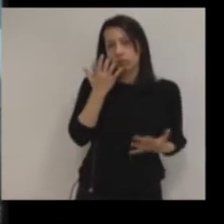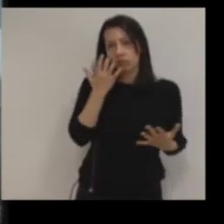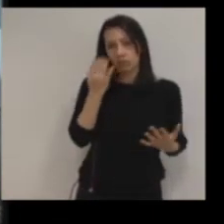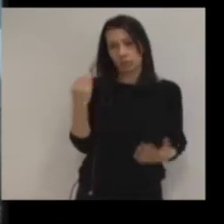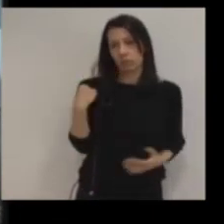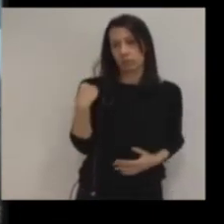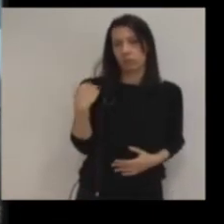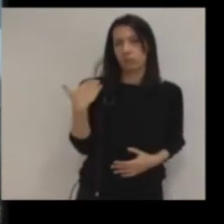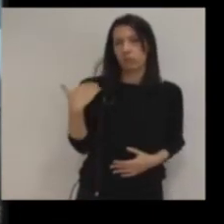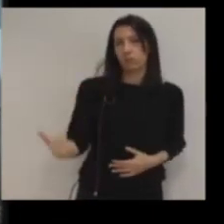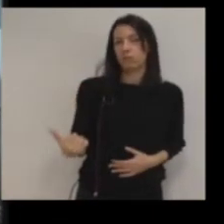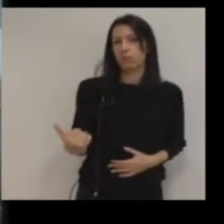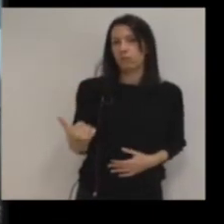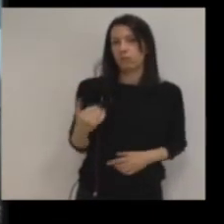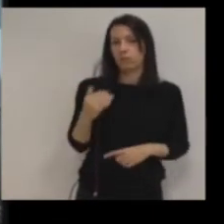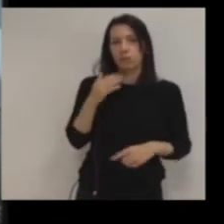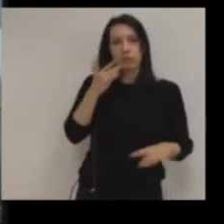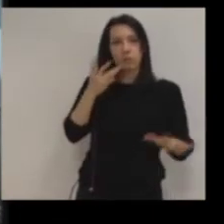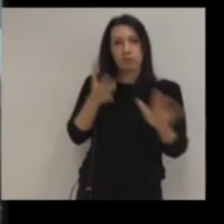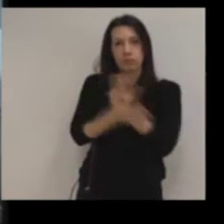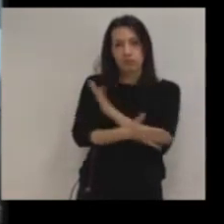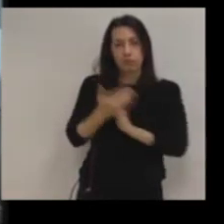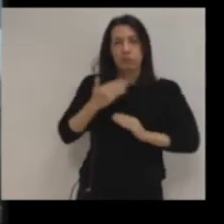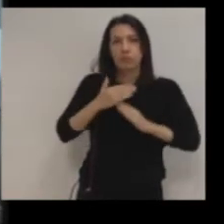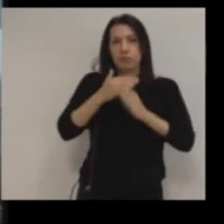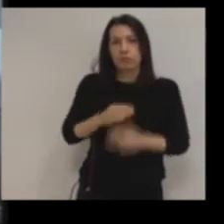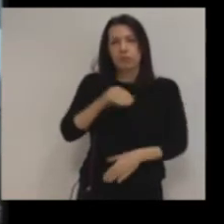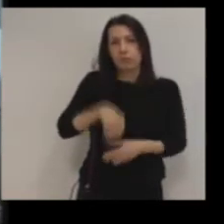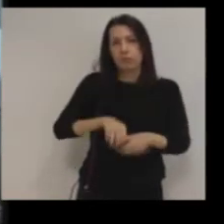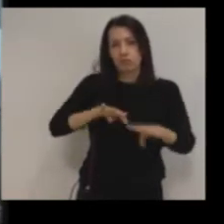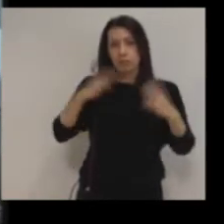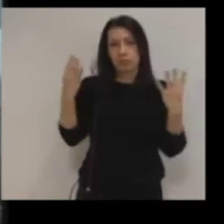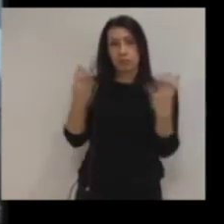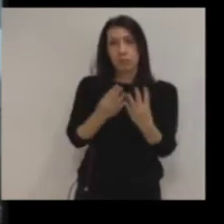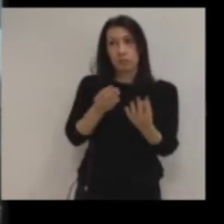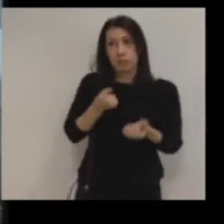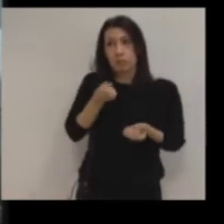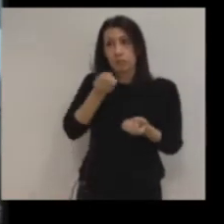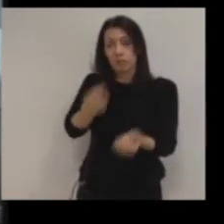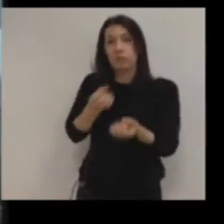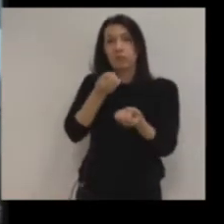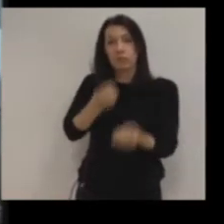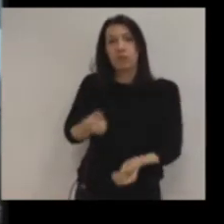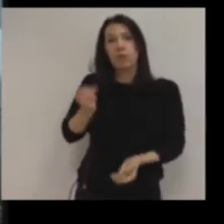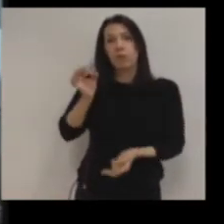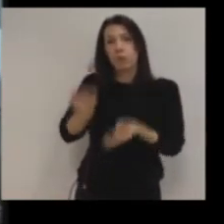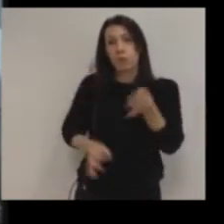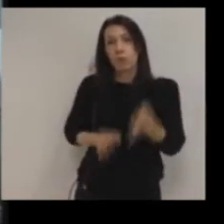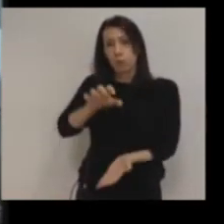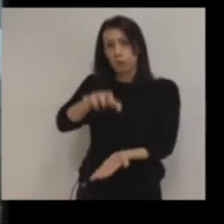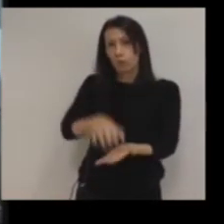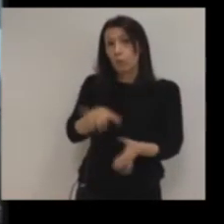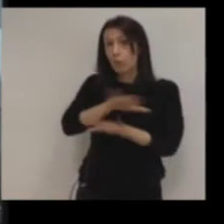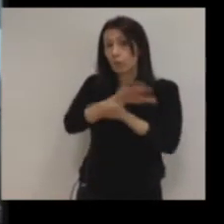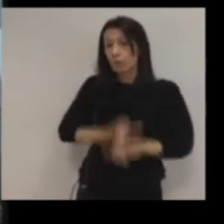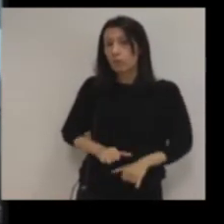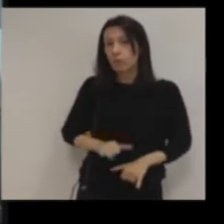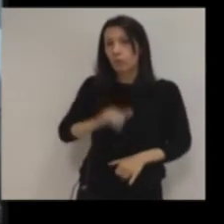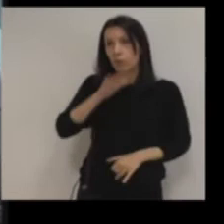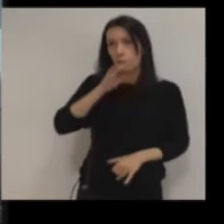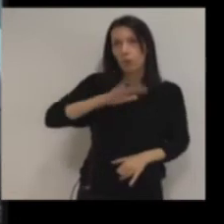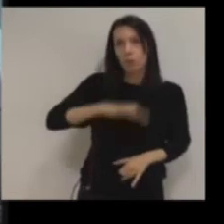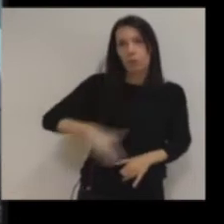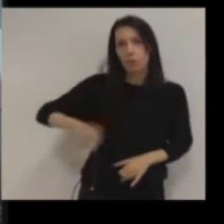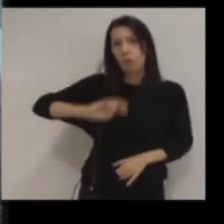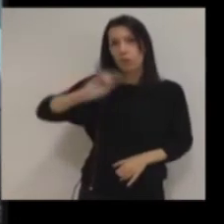del Consejo de un juez que había mandado, porque eso nadie lo sabe, un exhorto a un juzgado de paz, porque el sitio es otro, y le